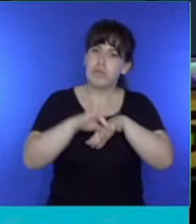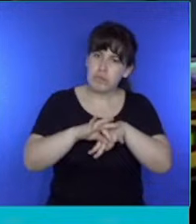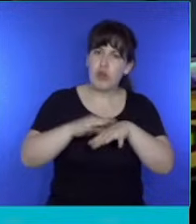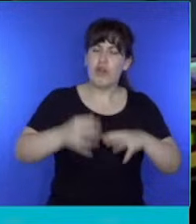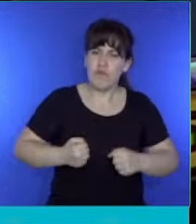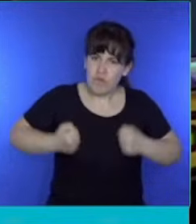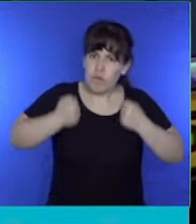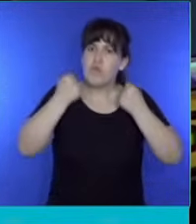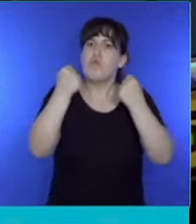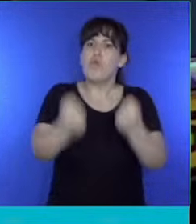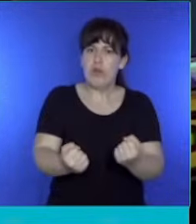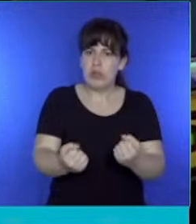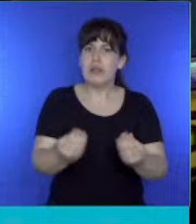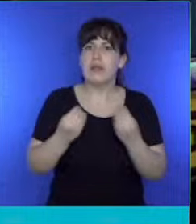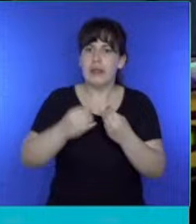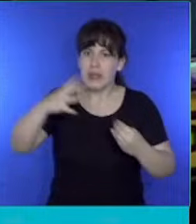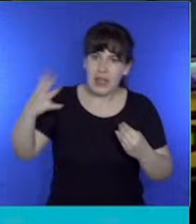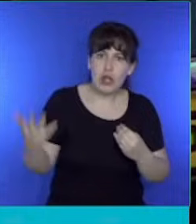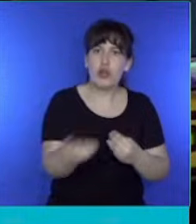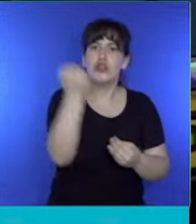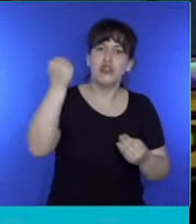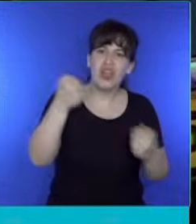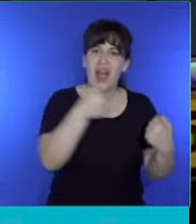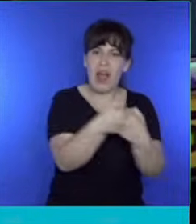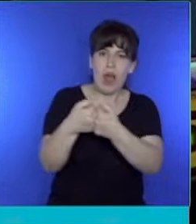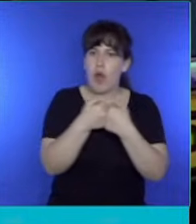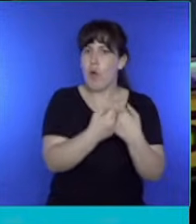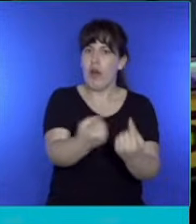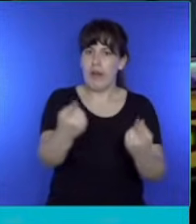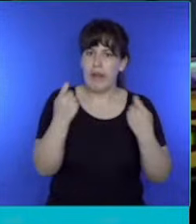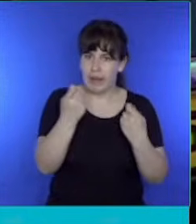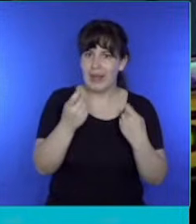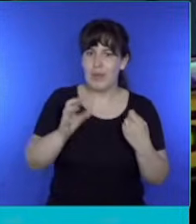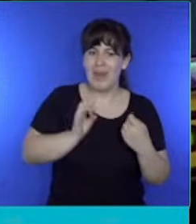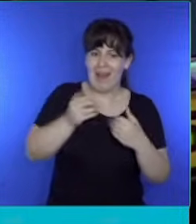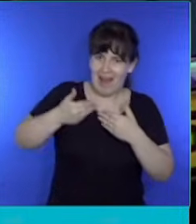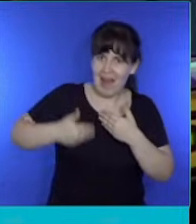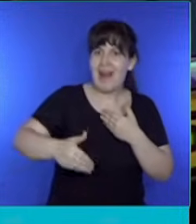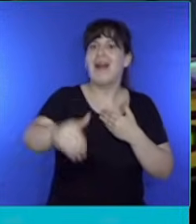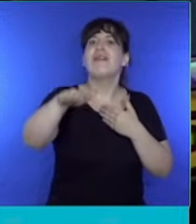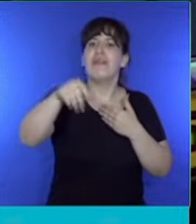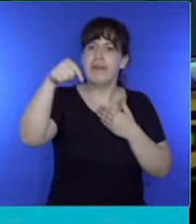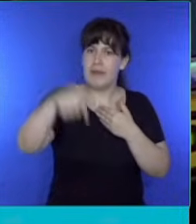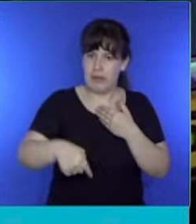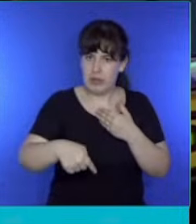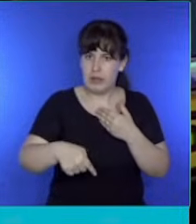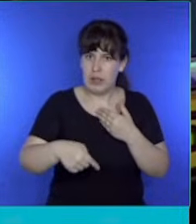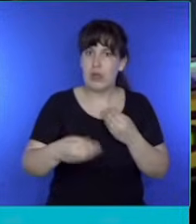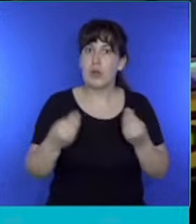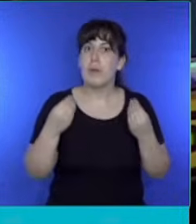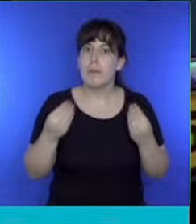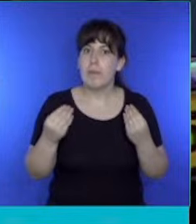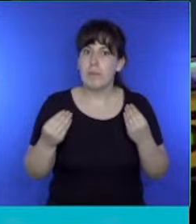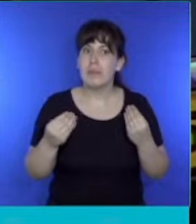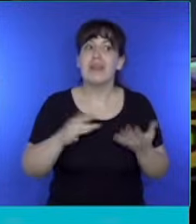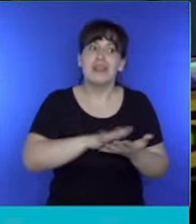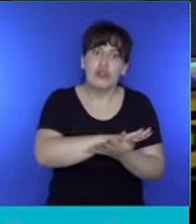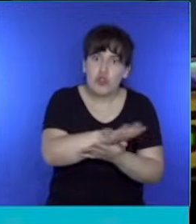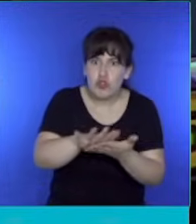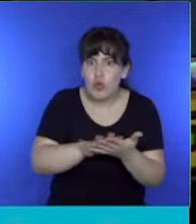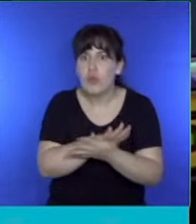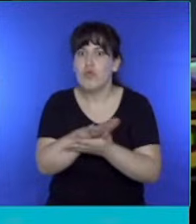esfuerzos a fin de alcanzar los acuerdos necesarios para arribar en el año parlamentario en curso a una